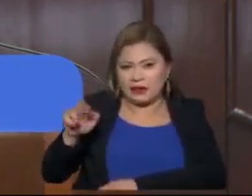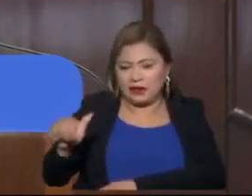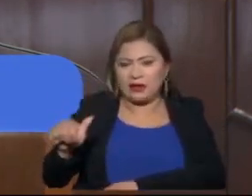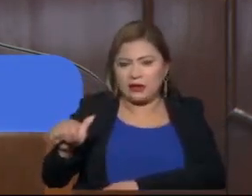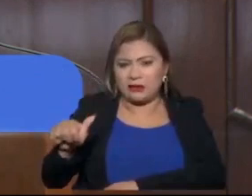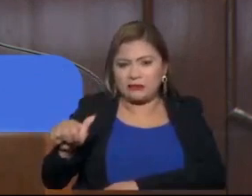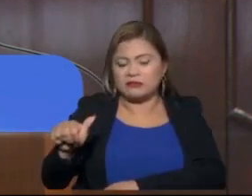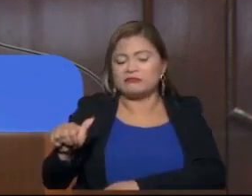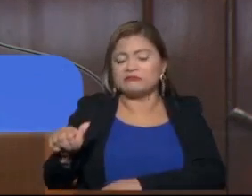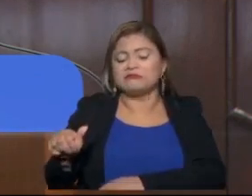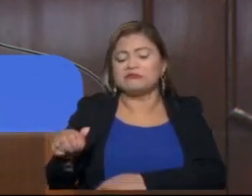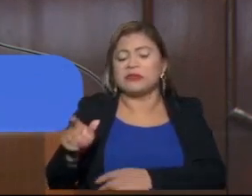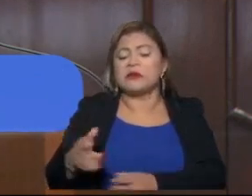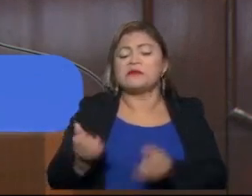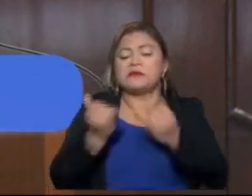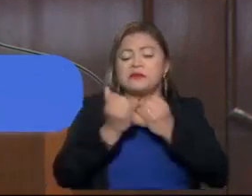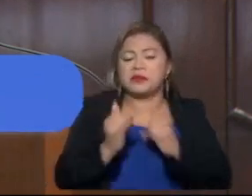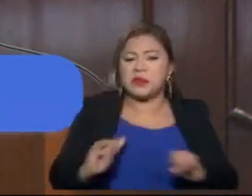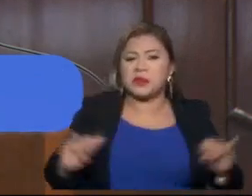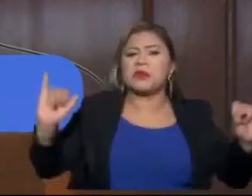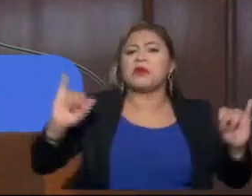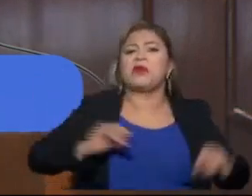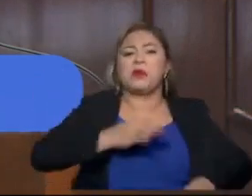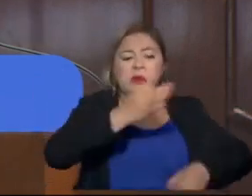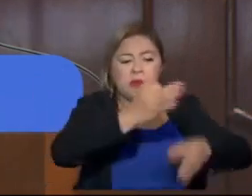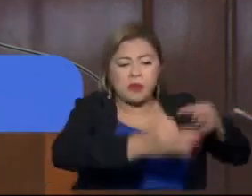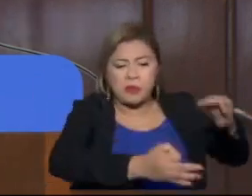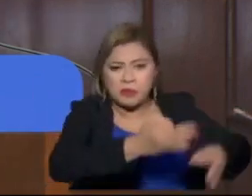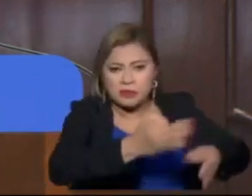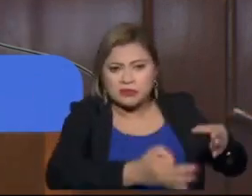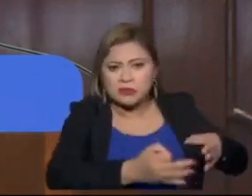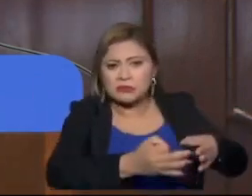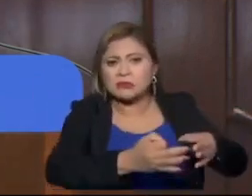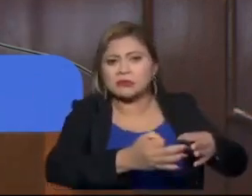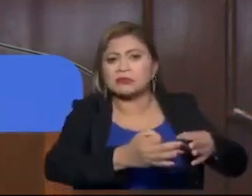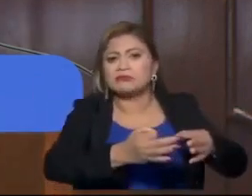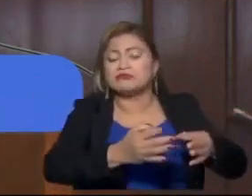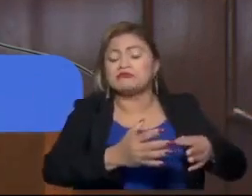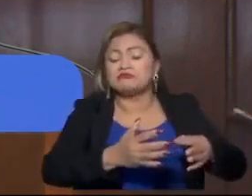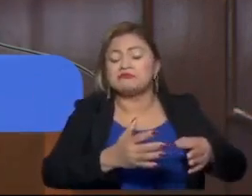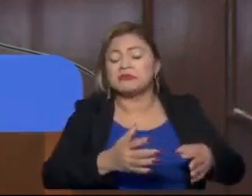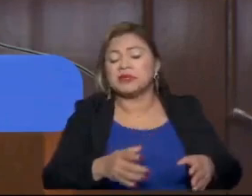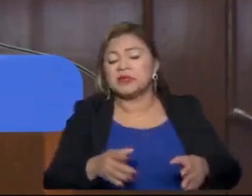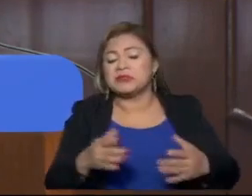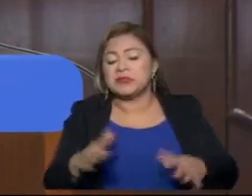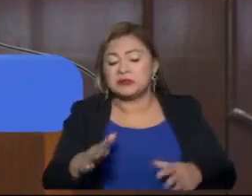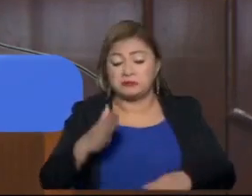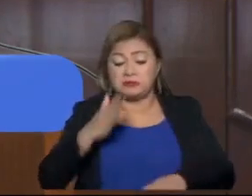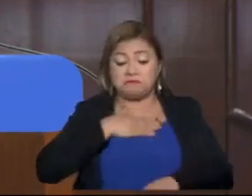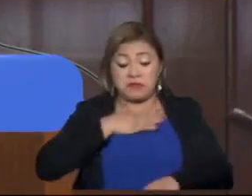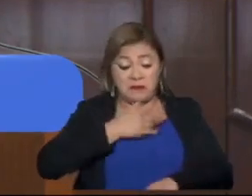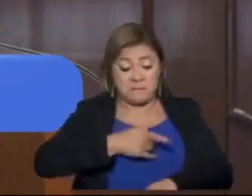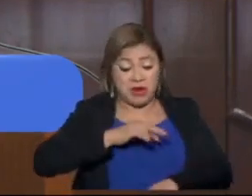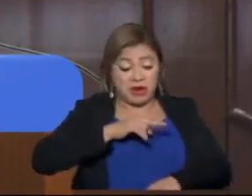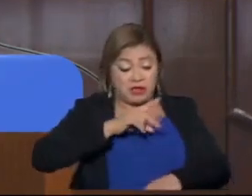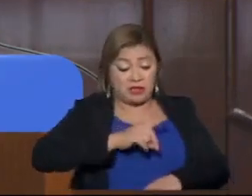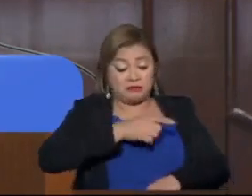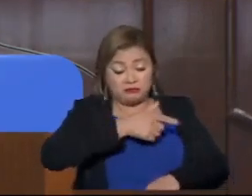independencia alcanzada por el órgano judicial durante mi administración.